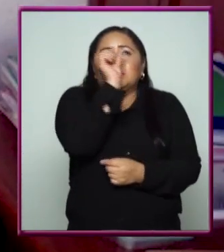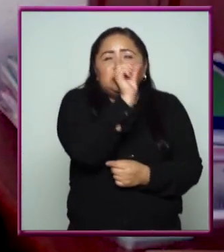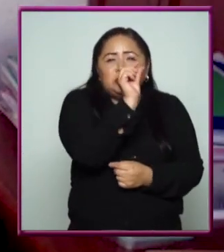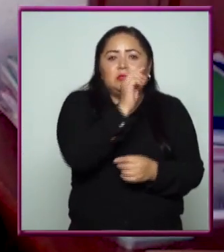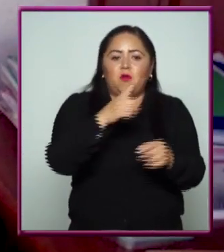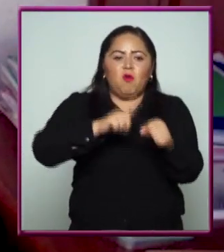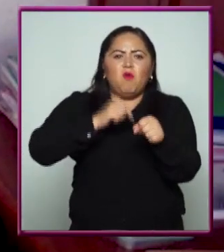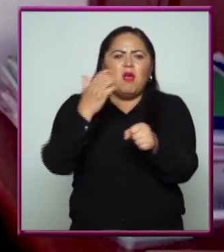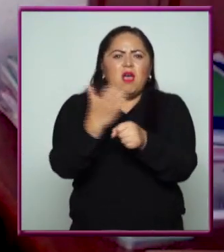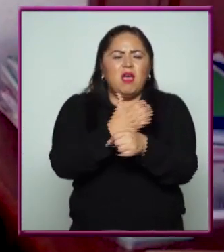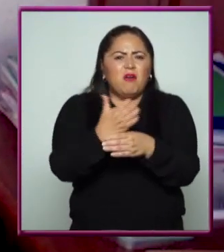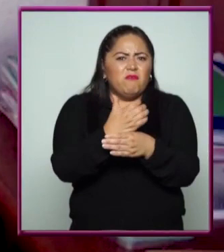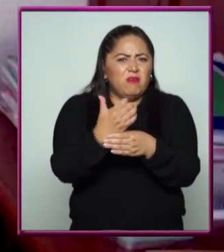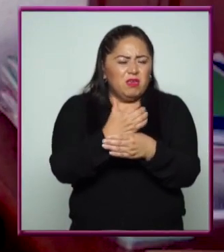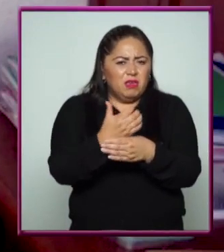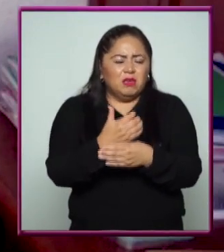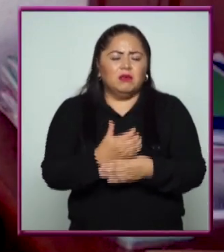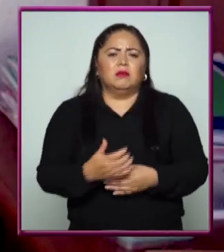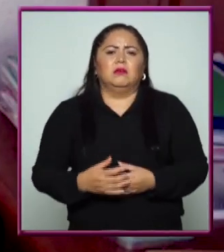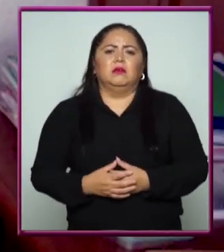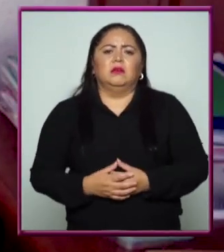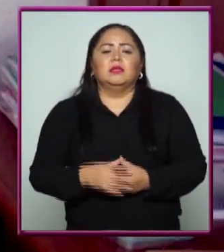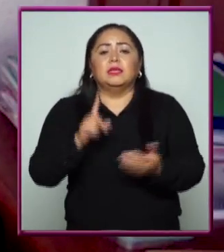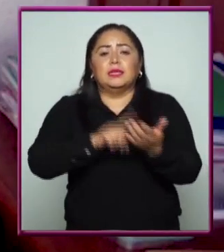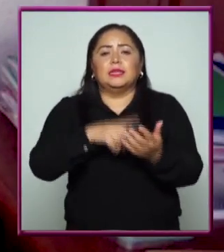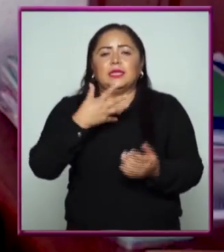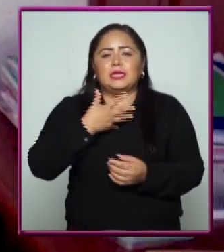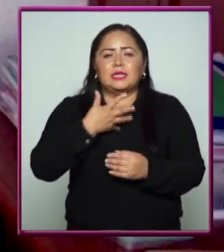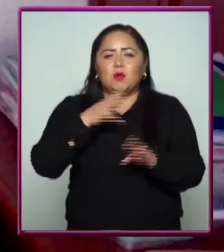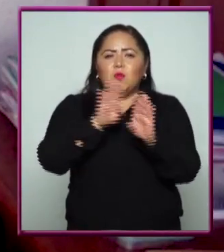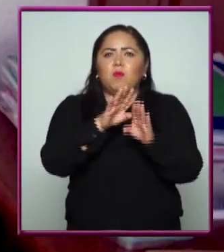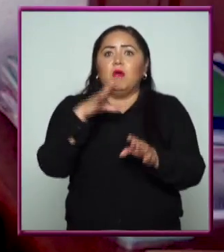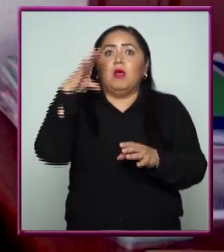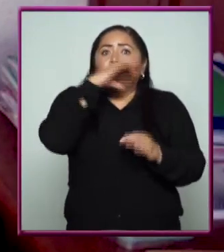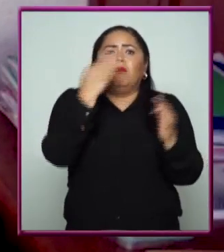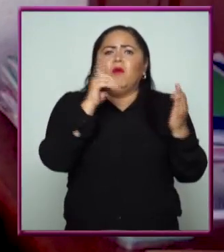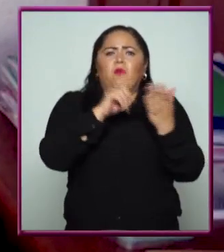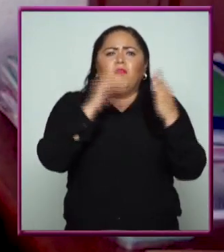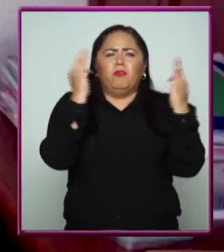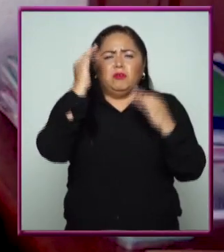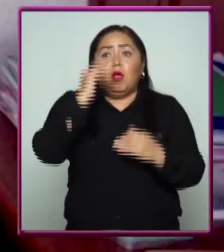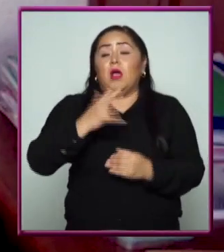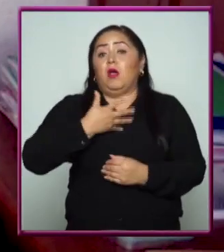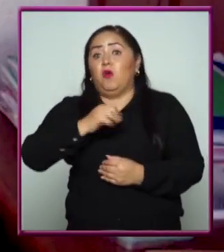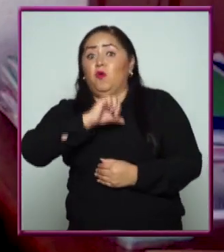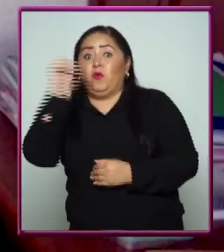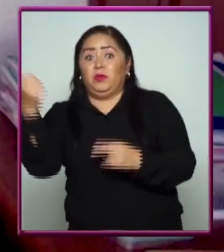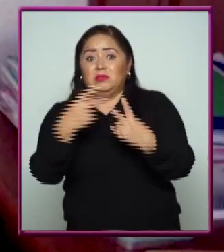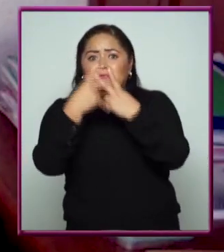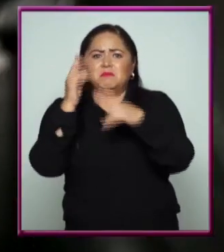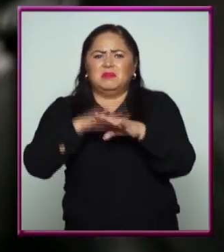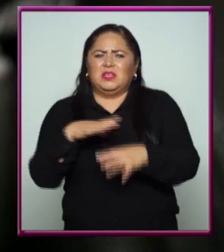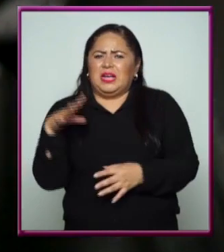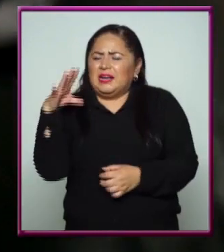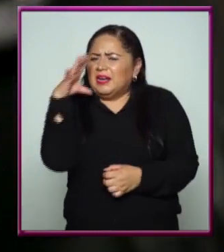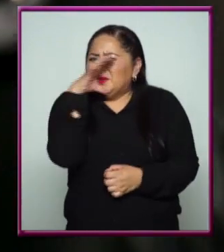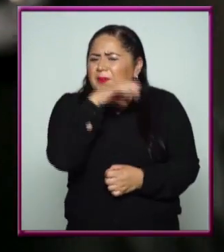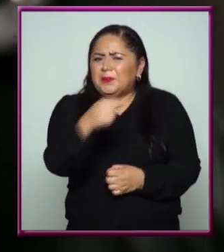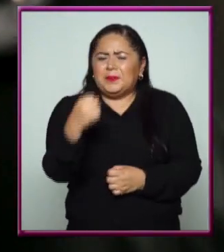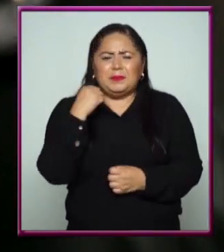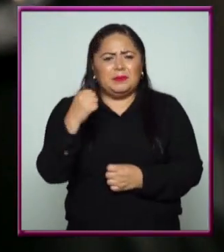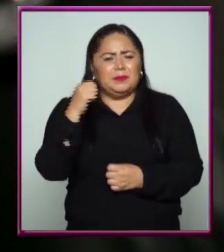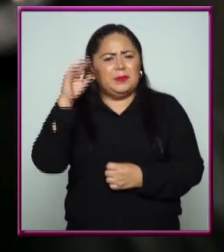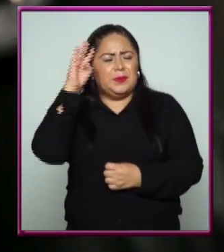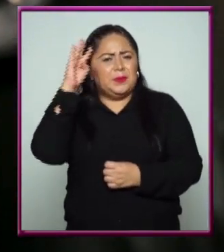chiquitas, cafés, ¿sí? Que tienen bajas temperaturas, y estrellas más calientes, ¿sí? Que